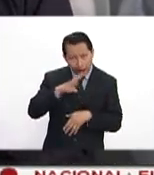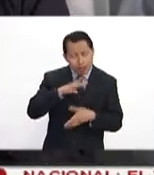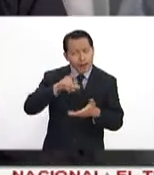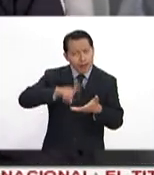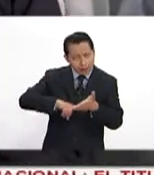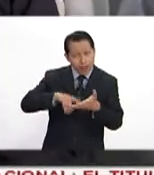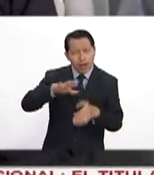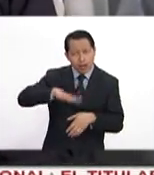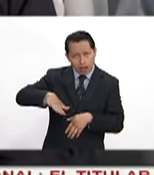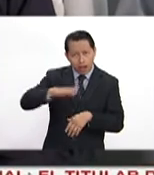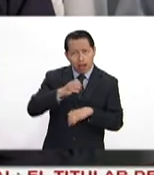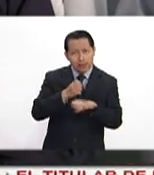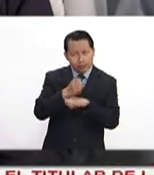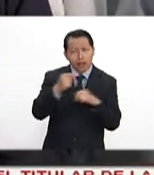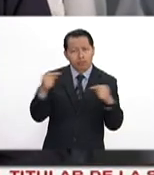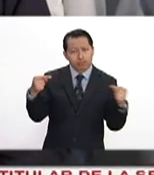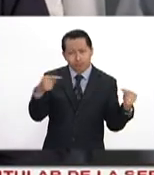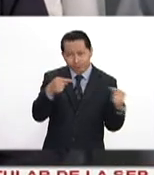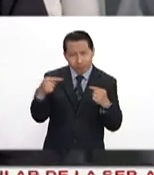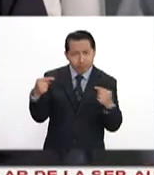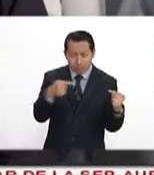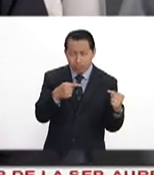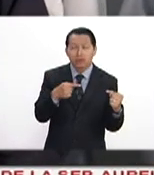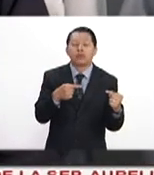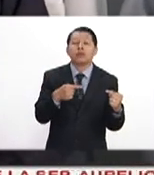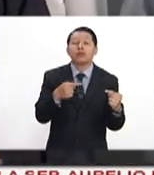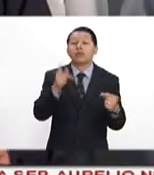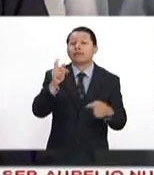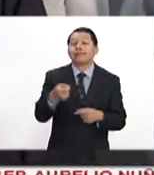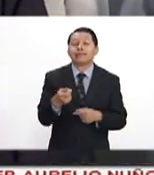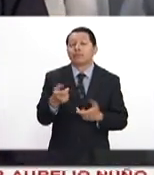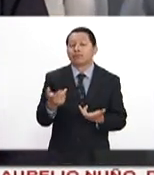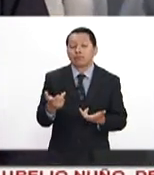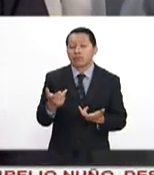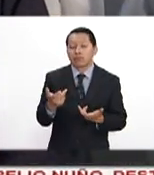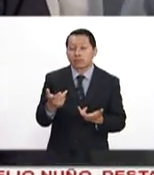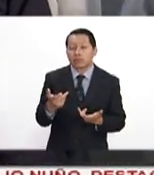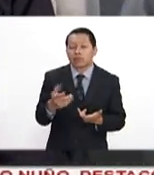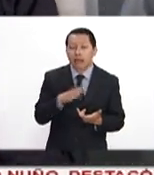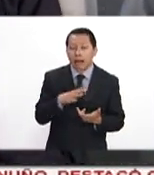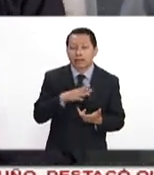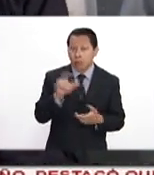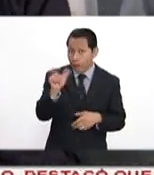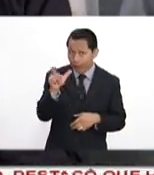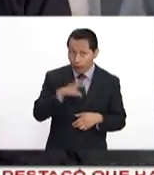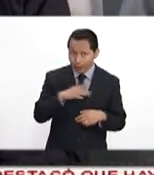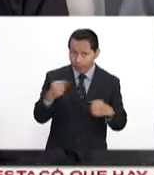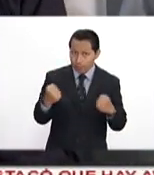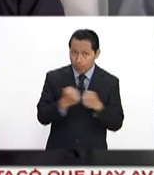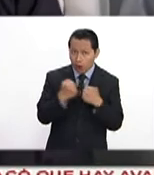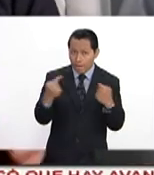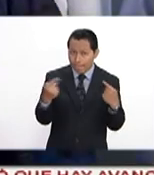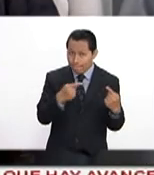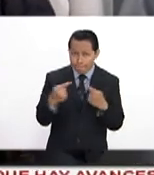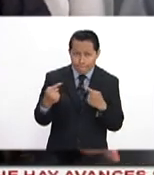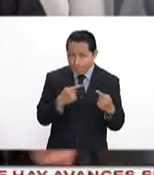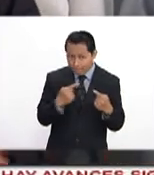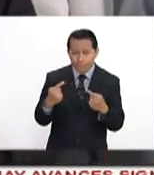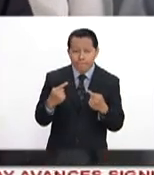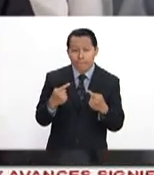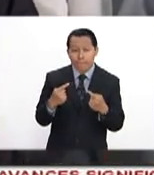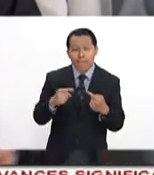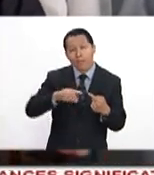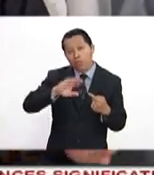presentes en la entidad, pues están dejando en esos enfrentamientos pues caídos de